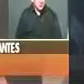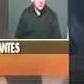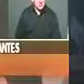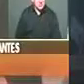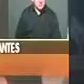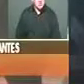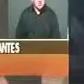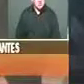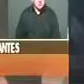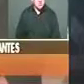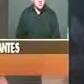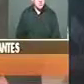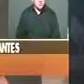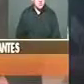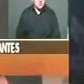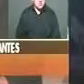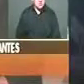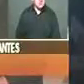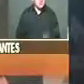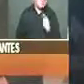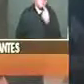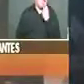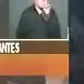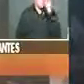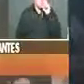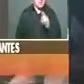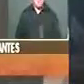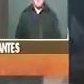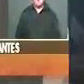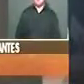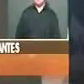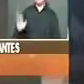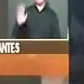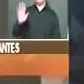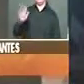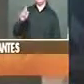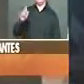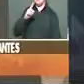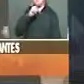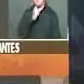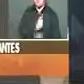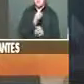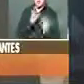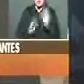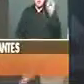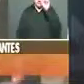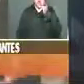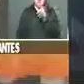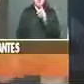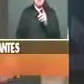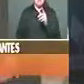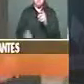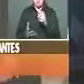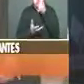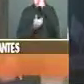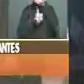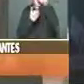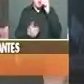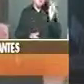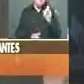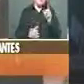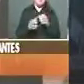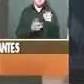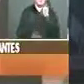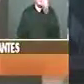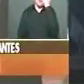ha sido, entre comillas, amigos del terrorismo también, Noruega? No como país, pero sí organizaciones noruegas han estado financiando las FARC durante mucho tiempo,